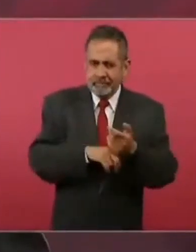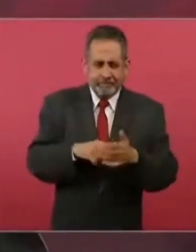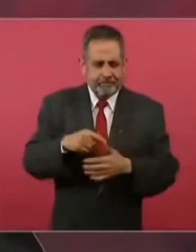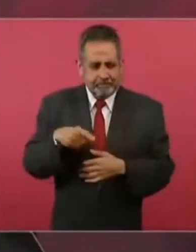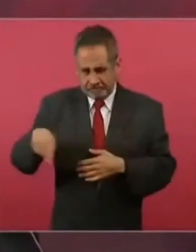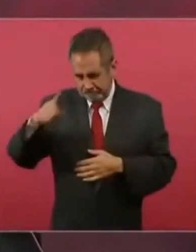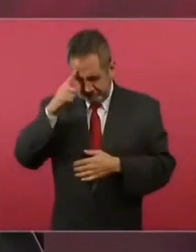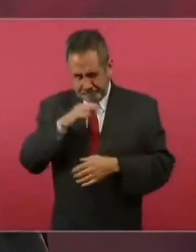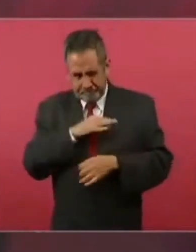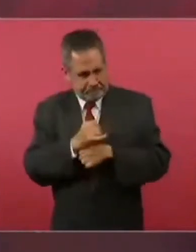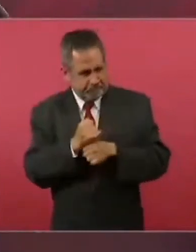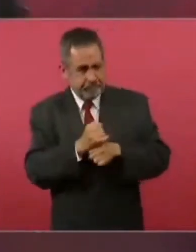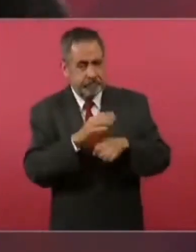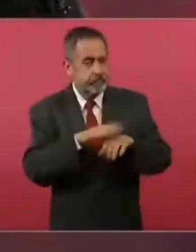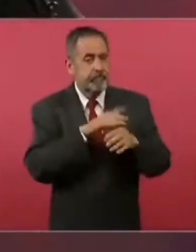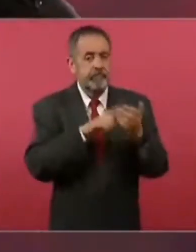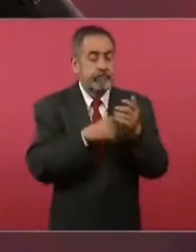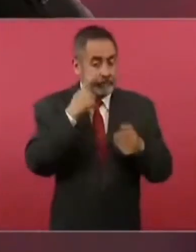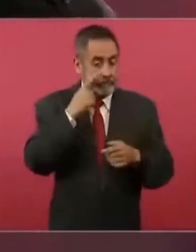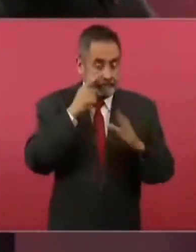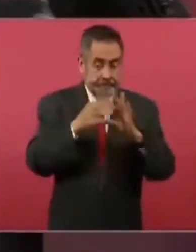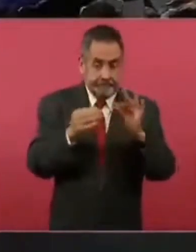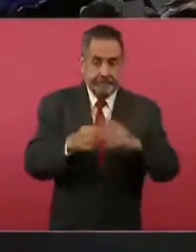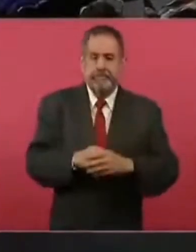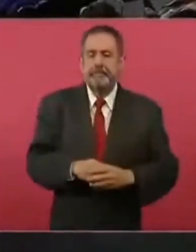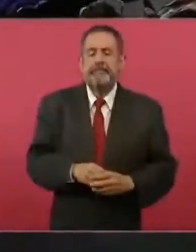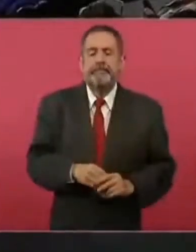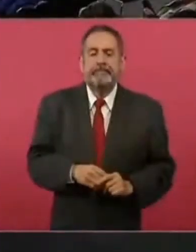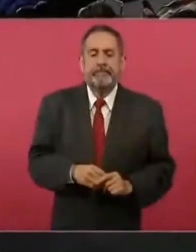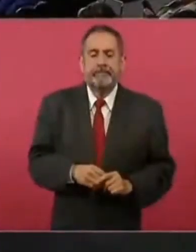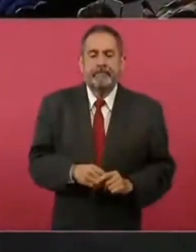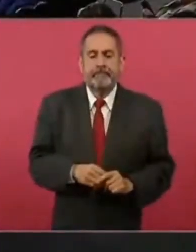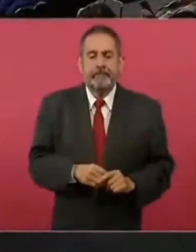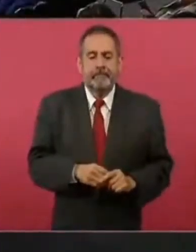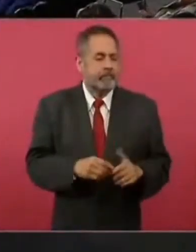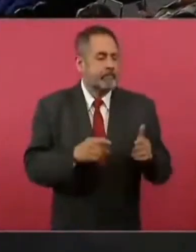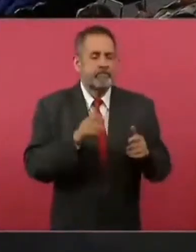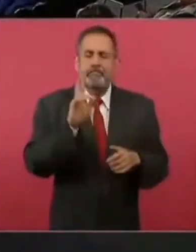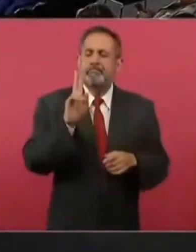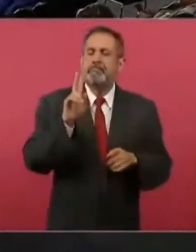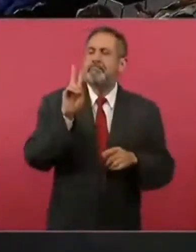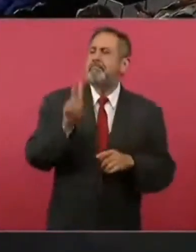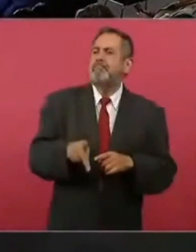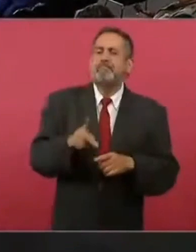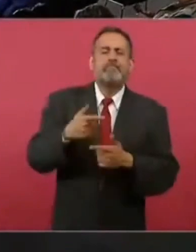inédito, porque es una gerencia.